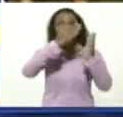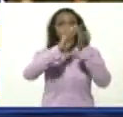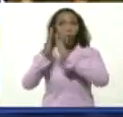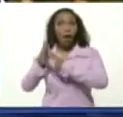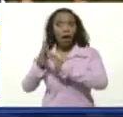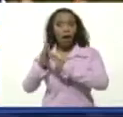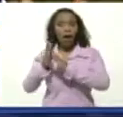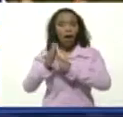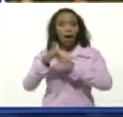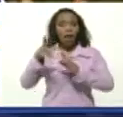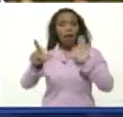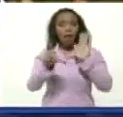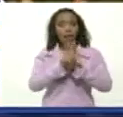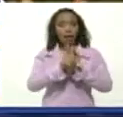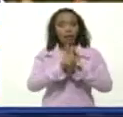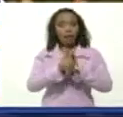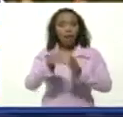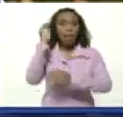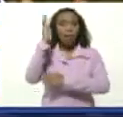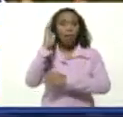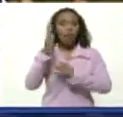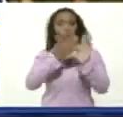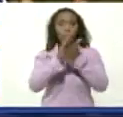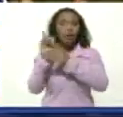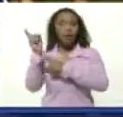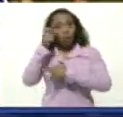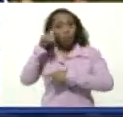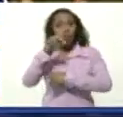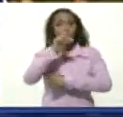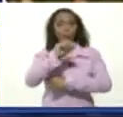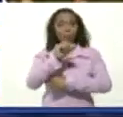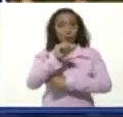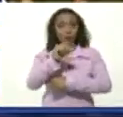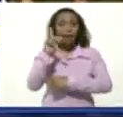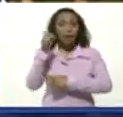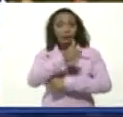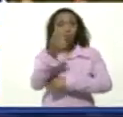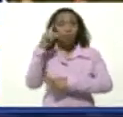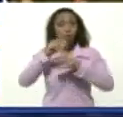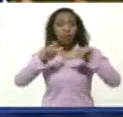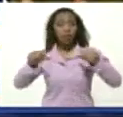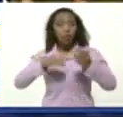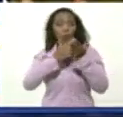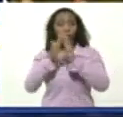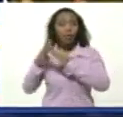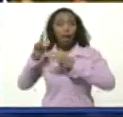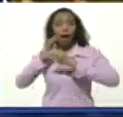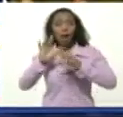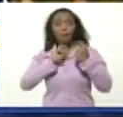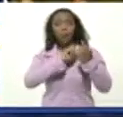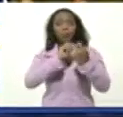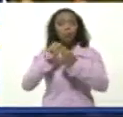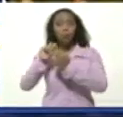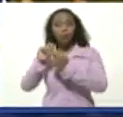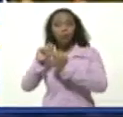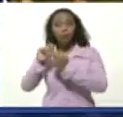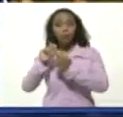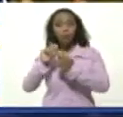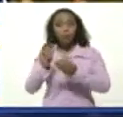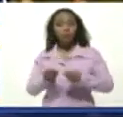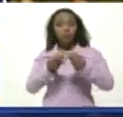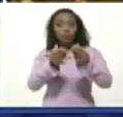del Parlamento Comunal, bueno, este pueblo también en cada uno de sus territorios comunales la debatió y la devolvió